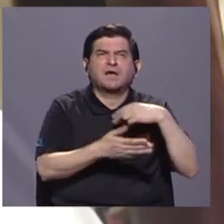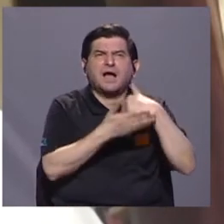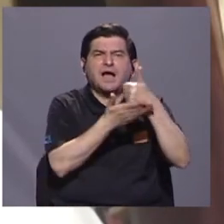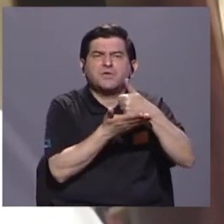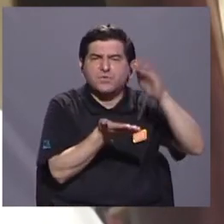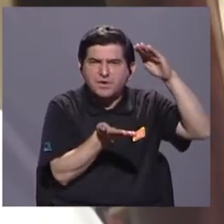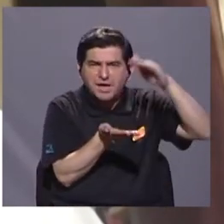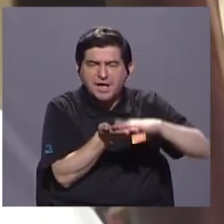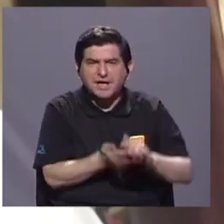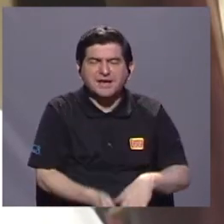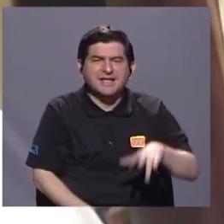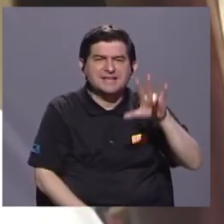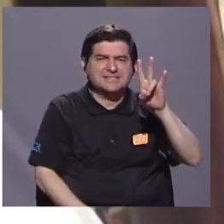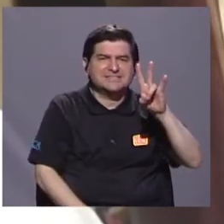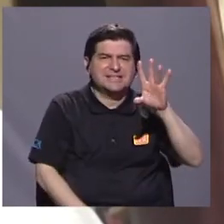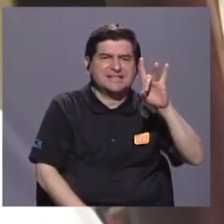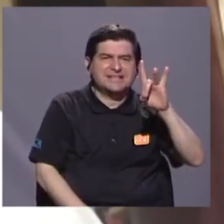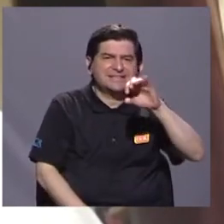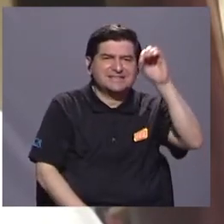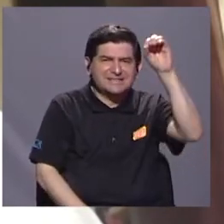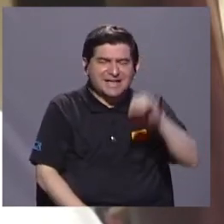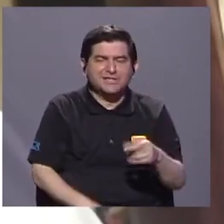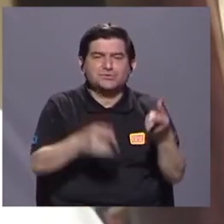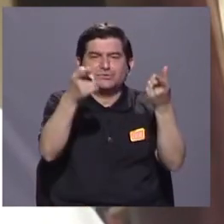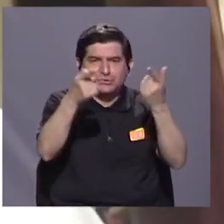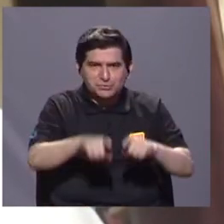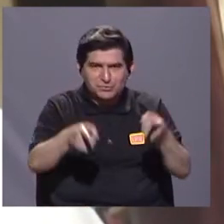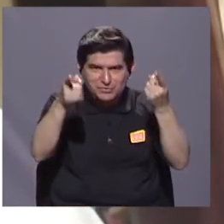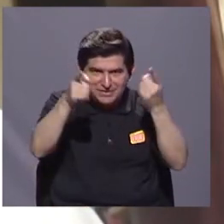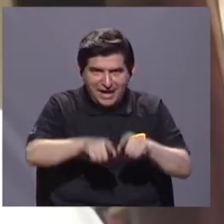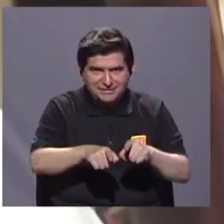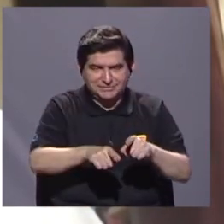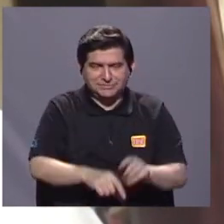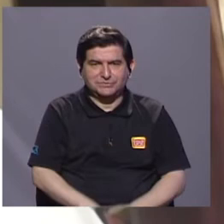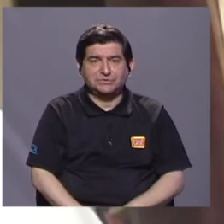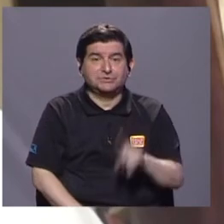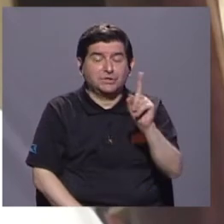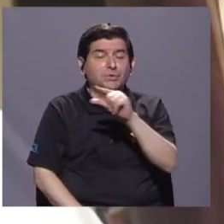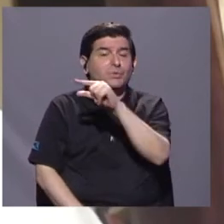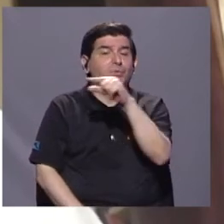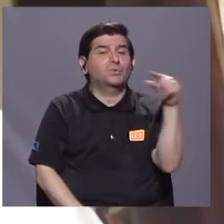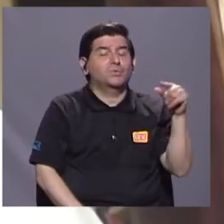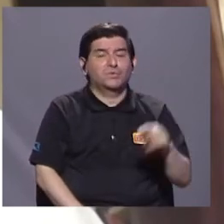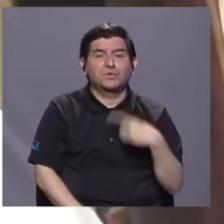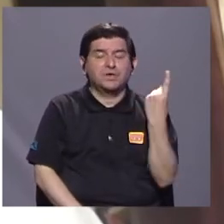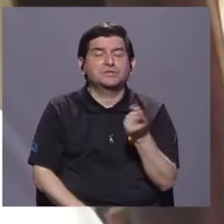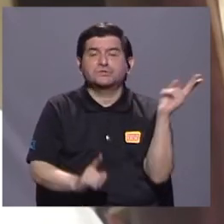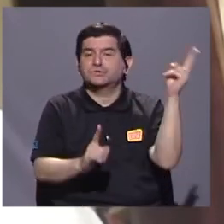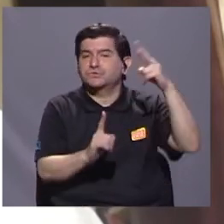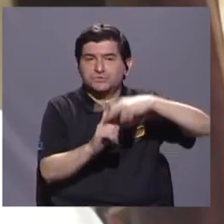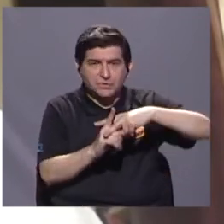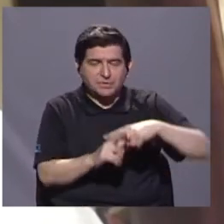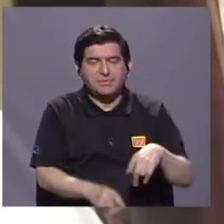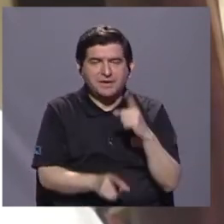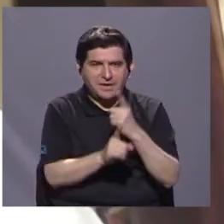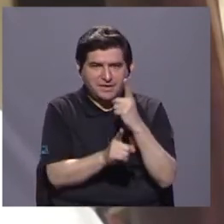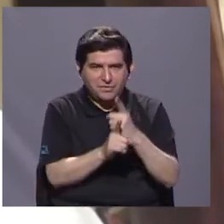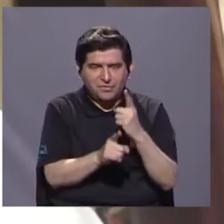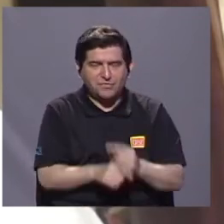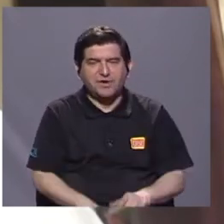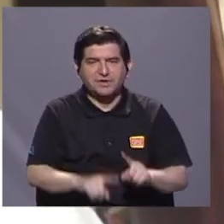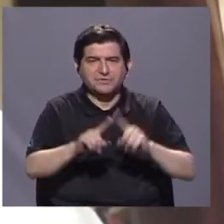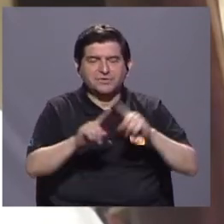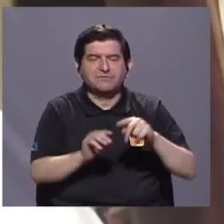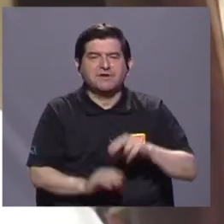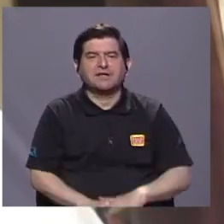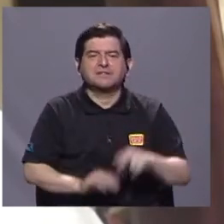ayudaría a reducir cerca de un 78% de casos por semana, la sola aplicación correcta de los